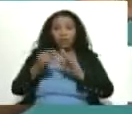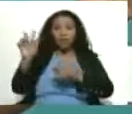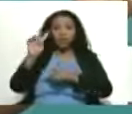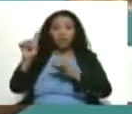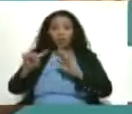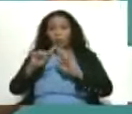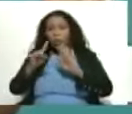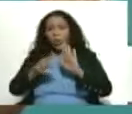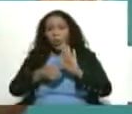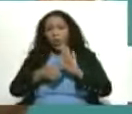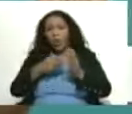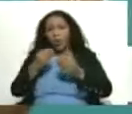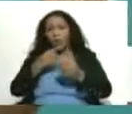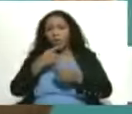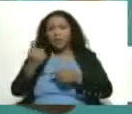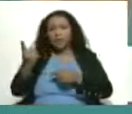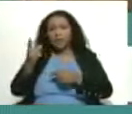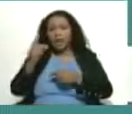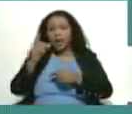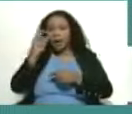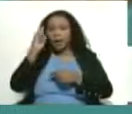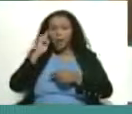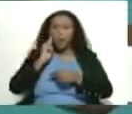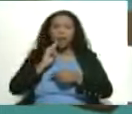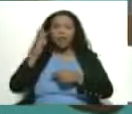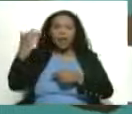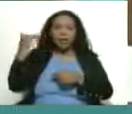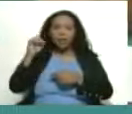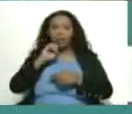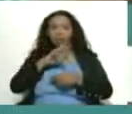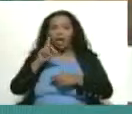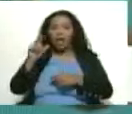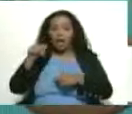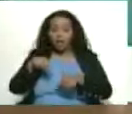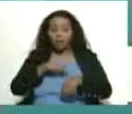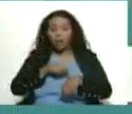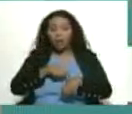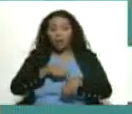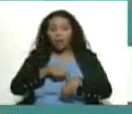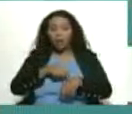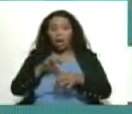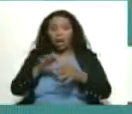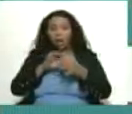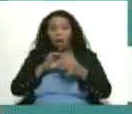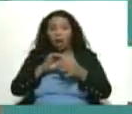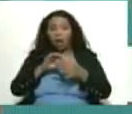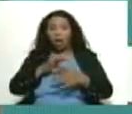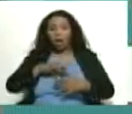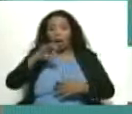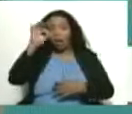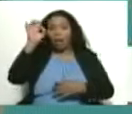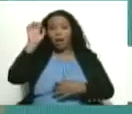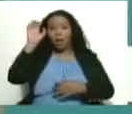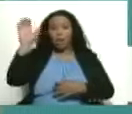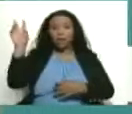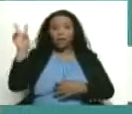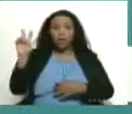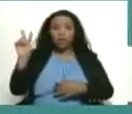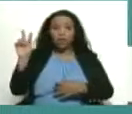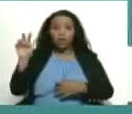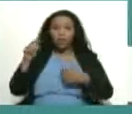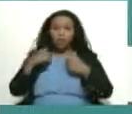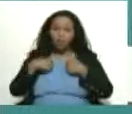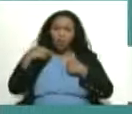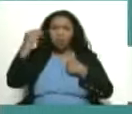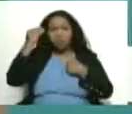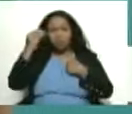toda. Como decía Bolívar, es el momento de unir el alma de la nación, el alma de la patria, el alma de Venezuela. Así que yo creo